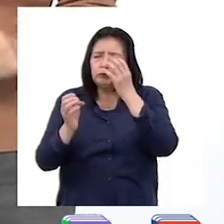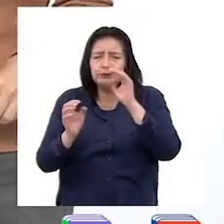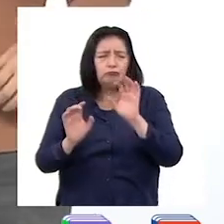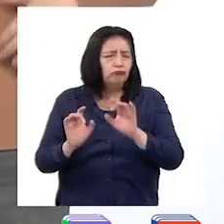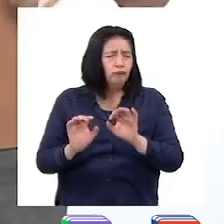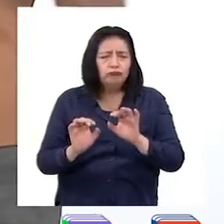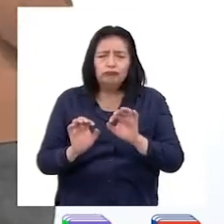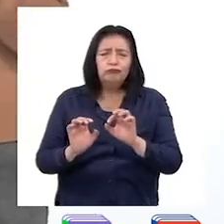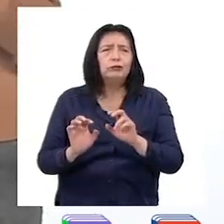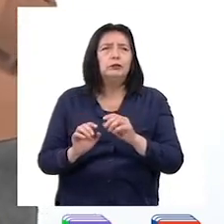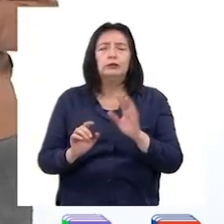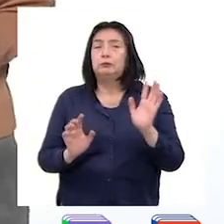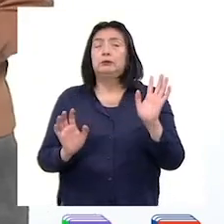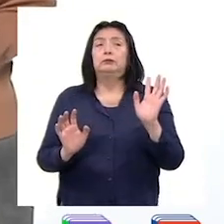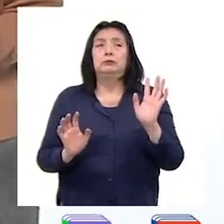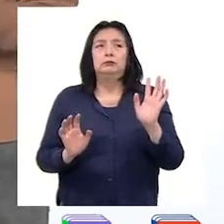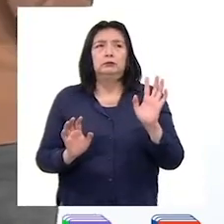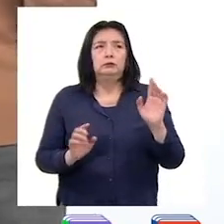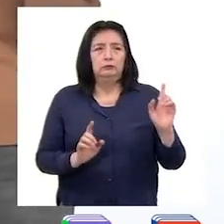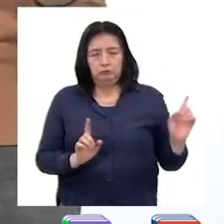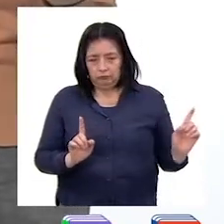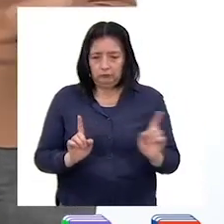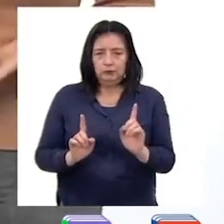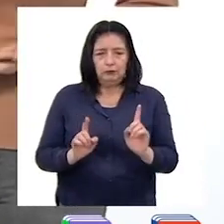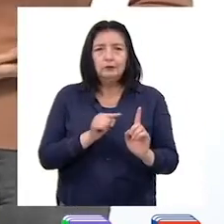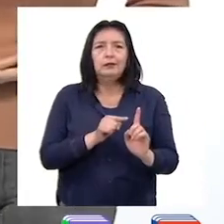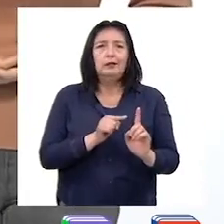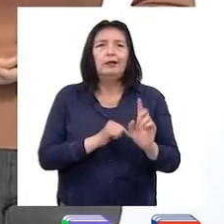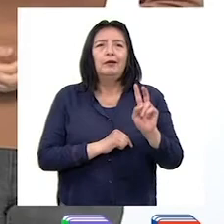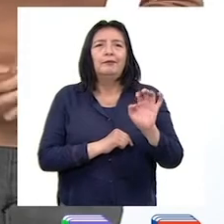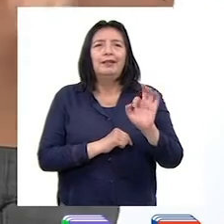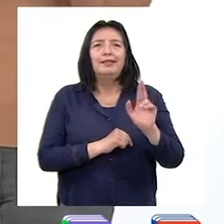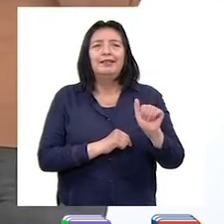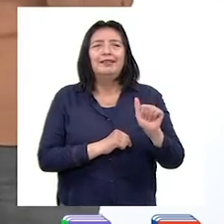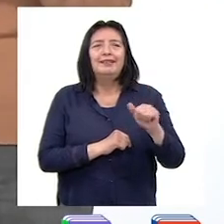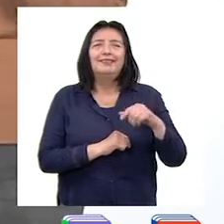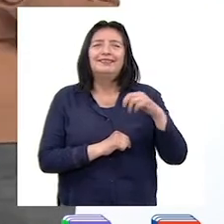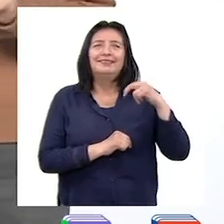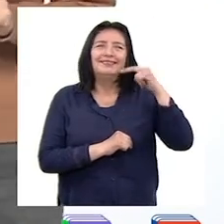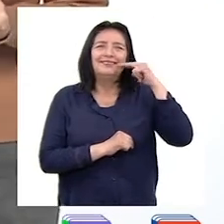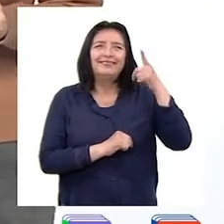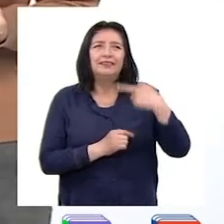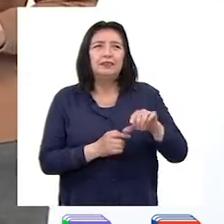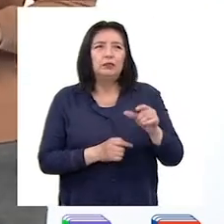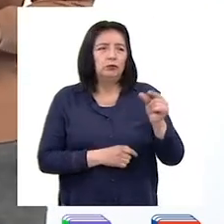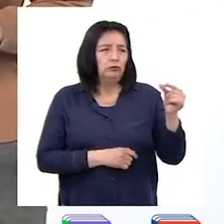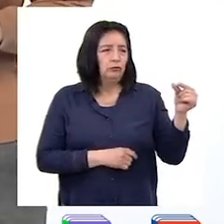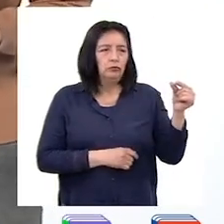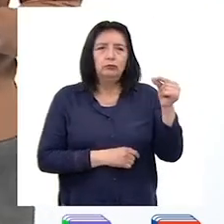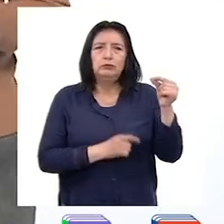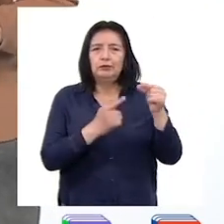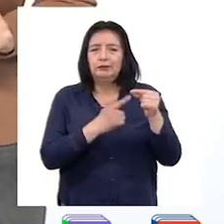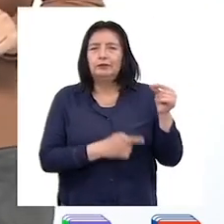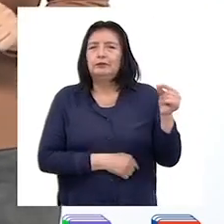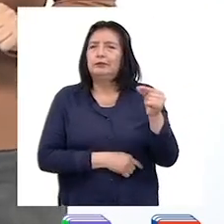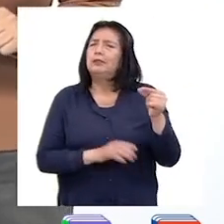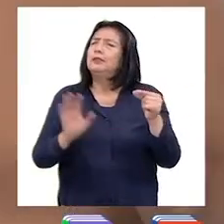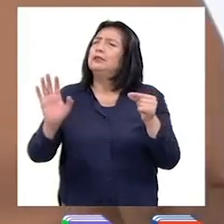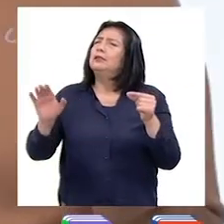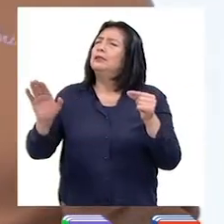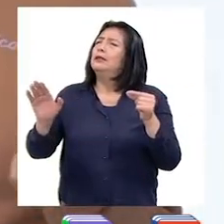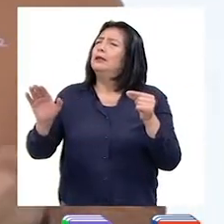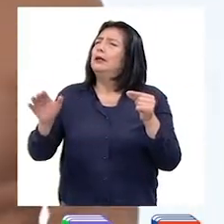información. De repente se le acercó Valeria, su nieta, con un USB en la mano y le